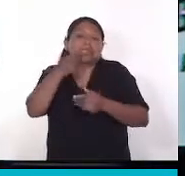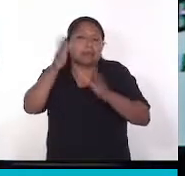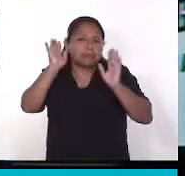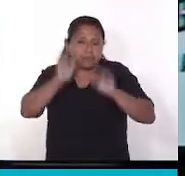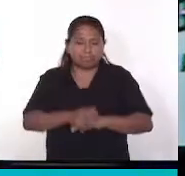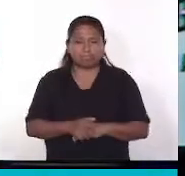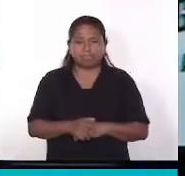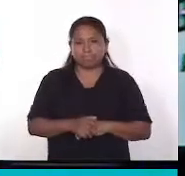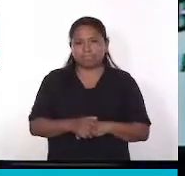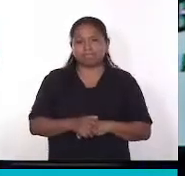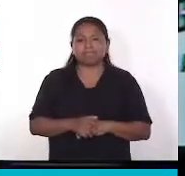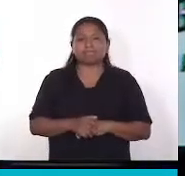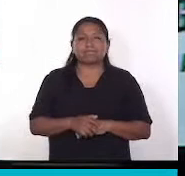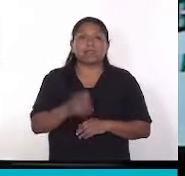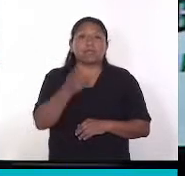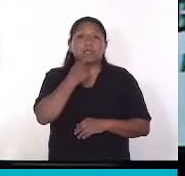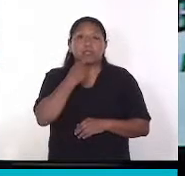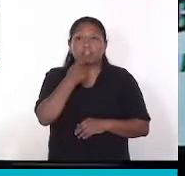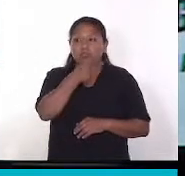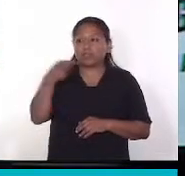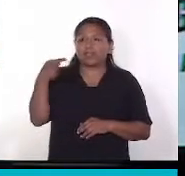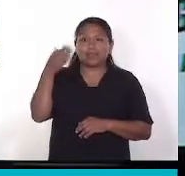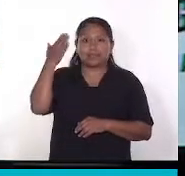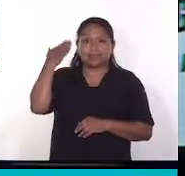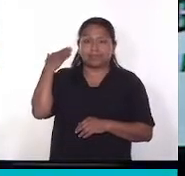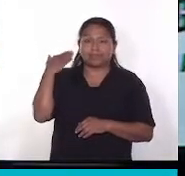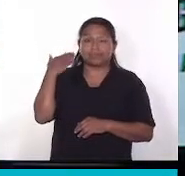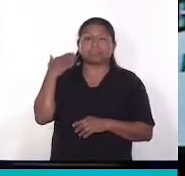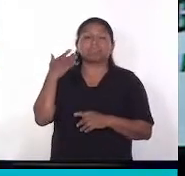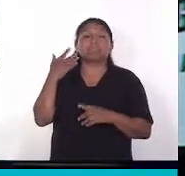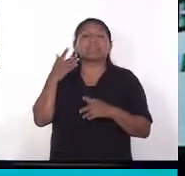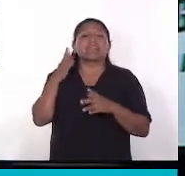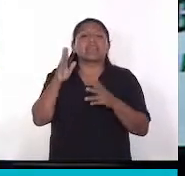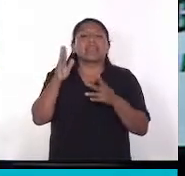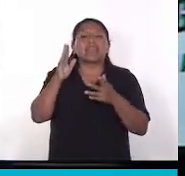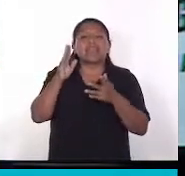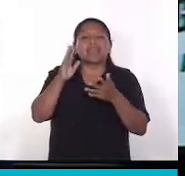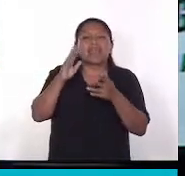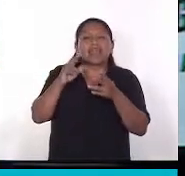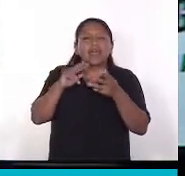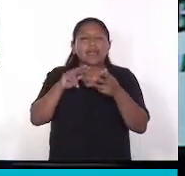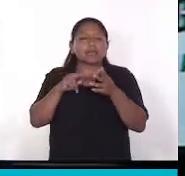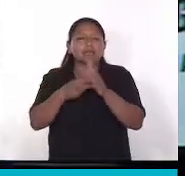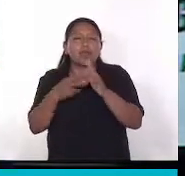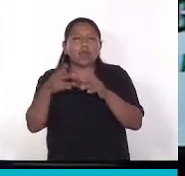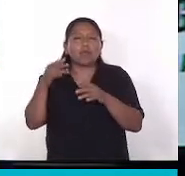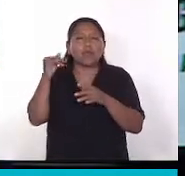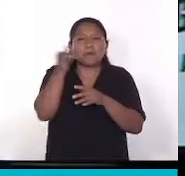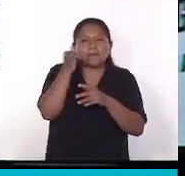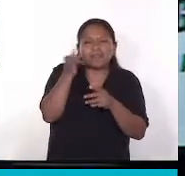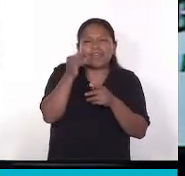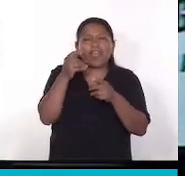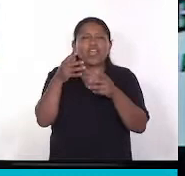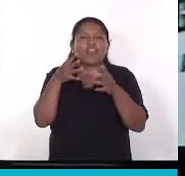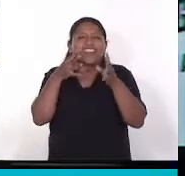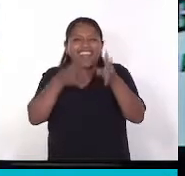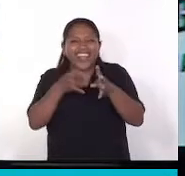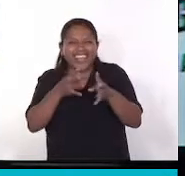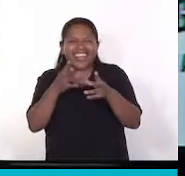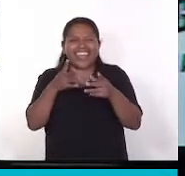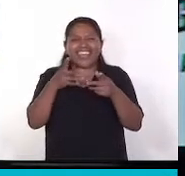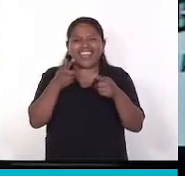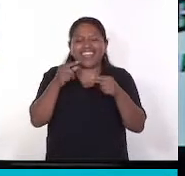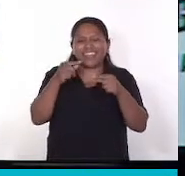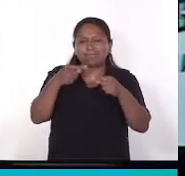unas semanas, el problema del video surgido de las guerras del servicio de inteligencia entre las 2 fuerzas políticas que vienen